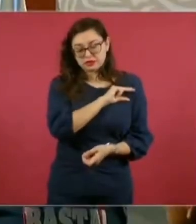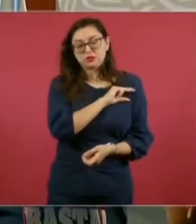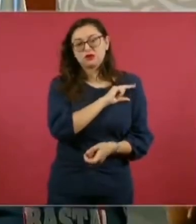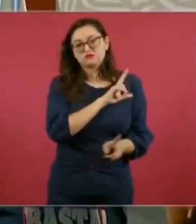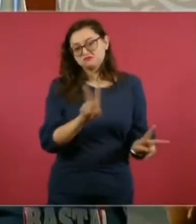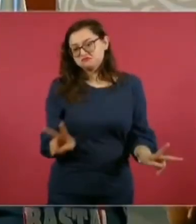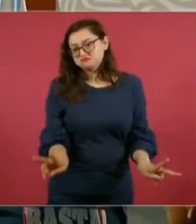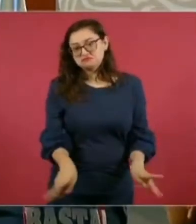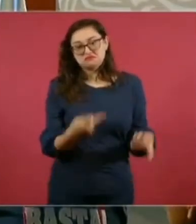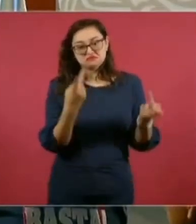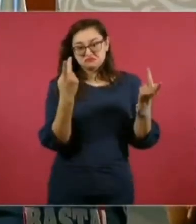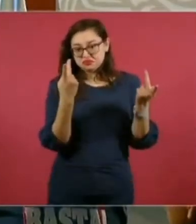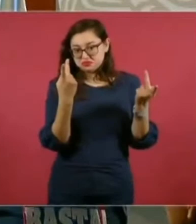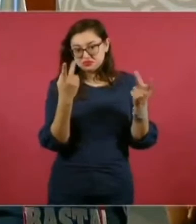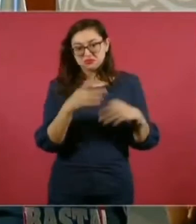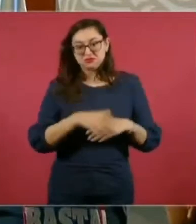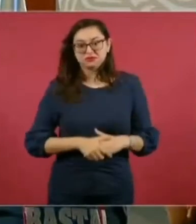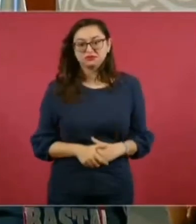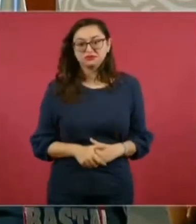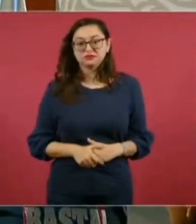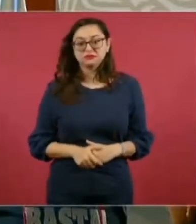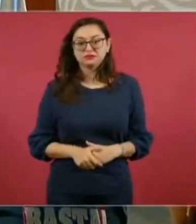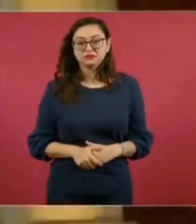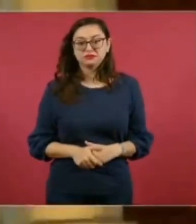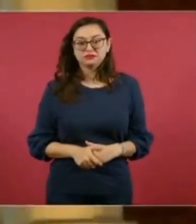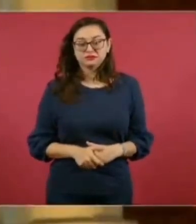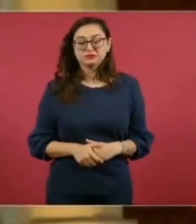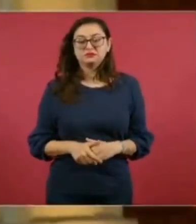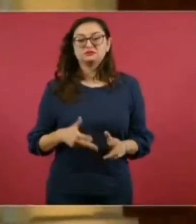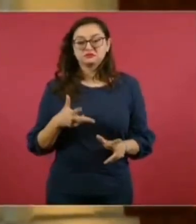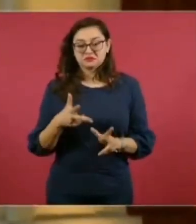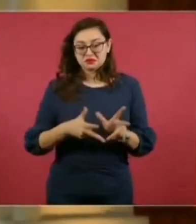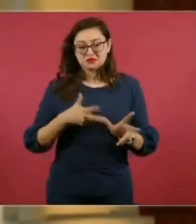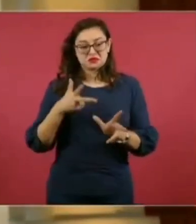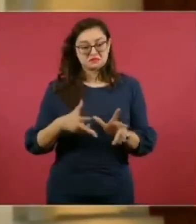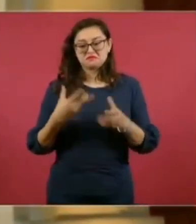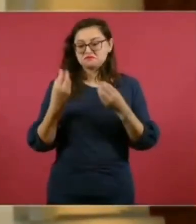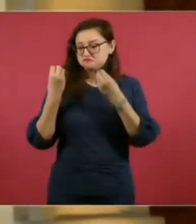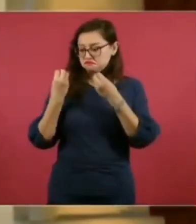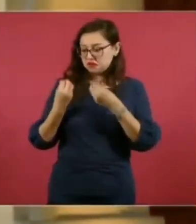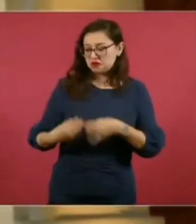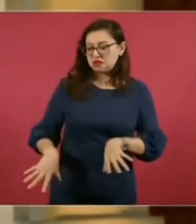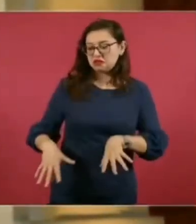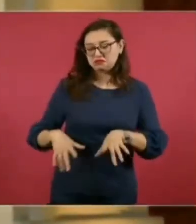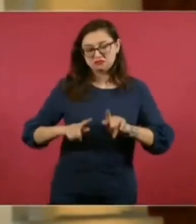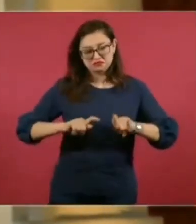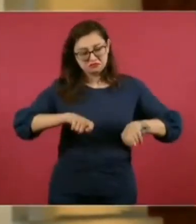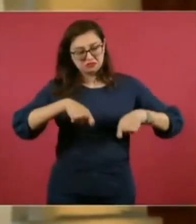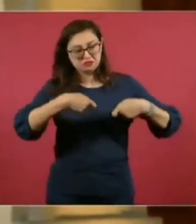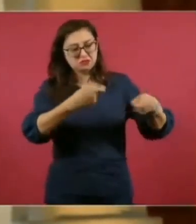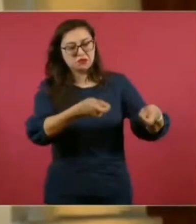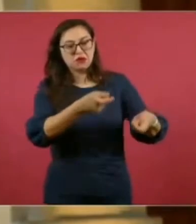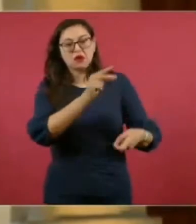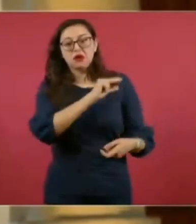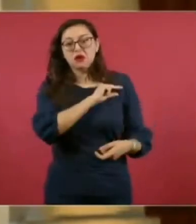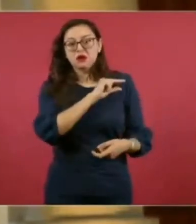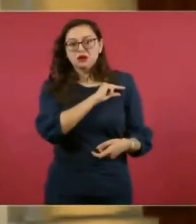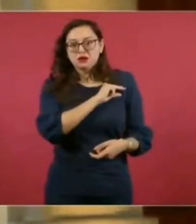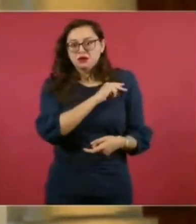extranjeras. Es la privatización de los ferrocarriles nacionales, que